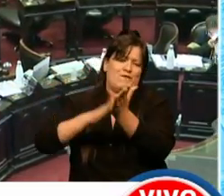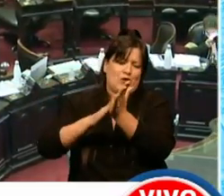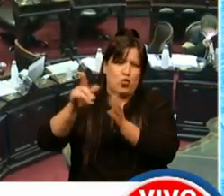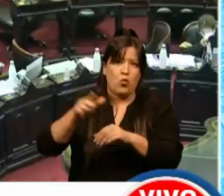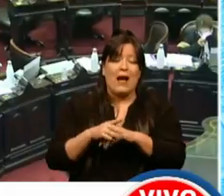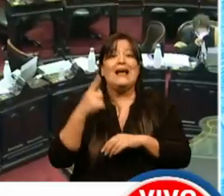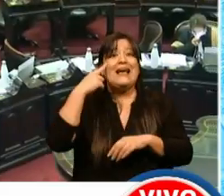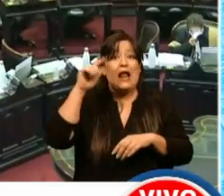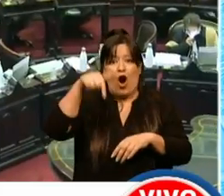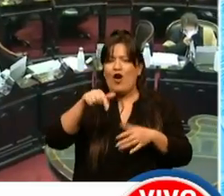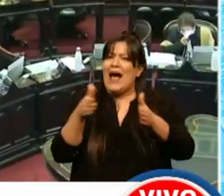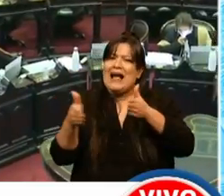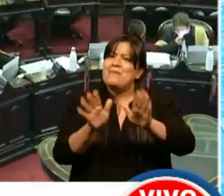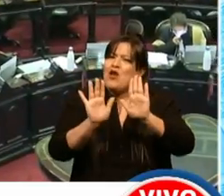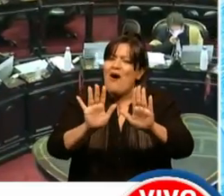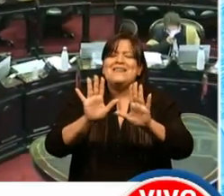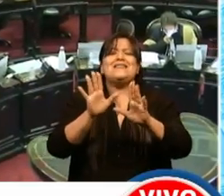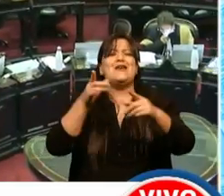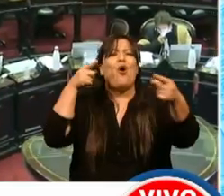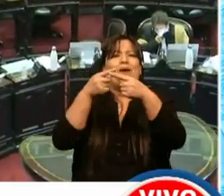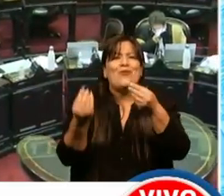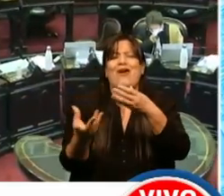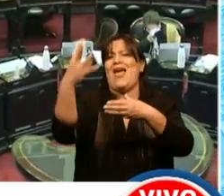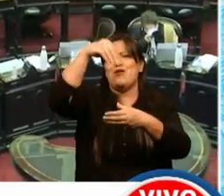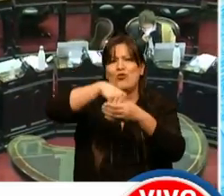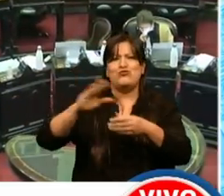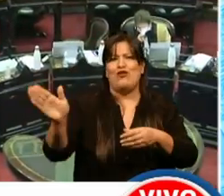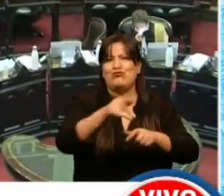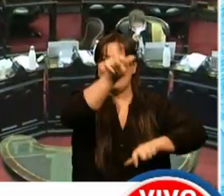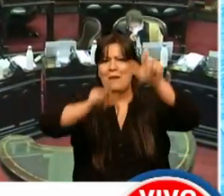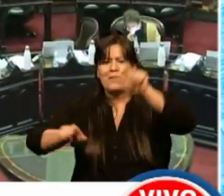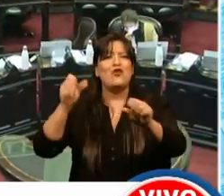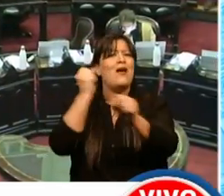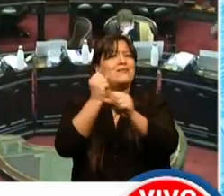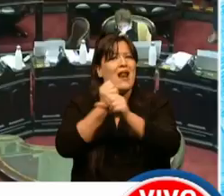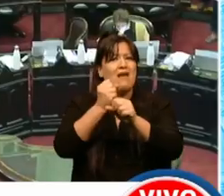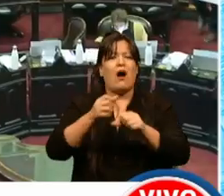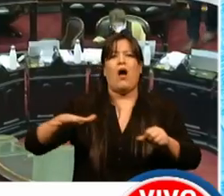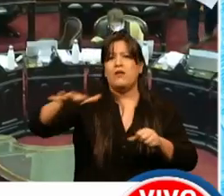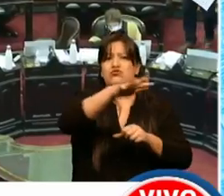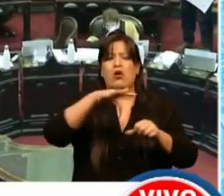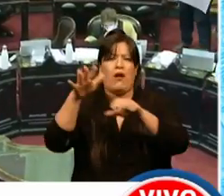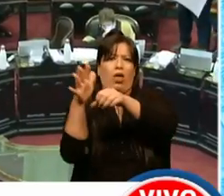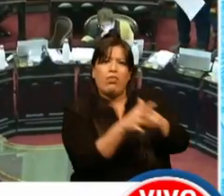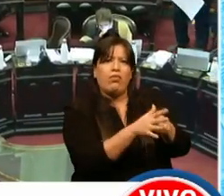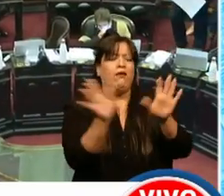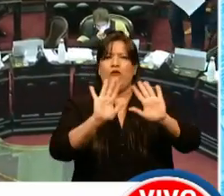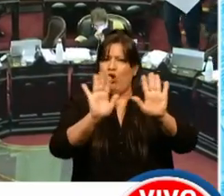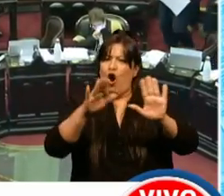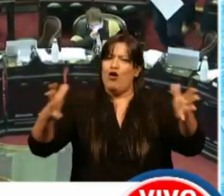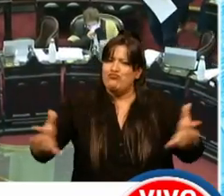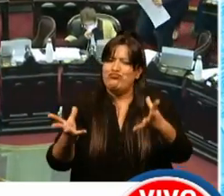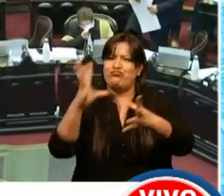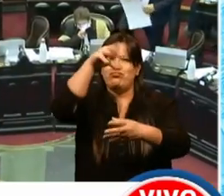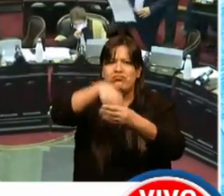estamos en este camino de la ilusión de trabajar con las zonas más postergadas de nuestro país y también